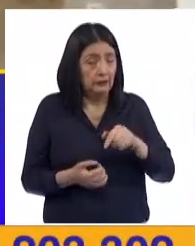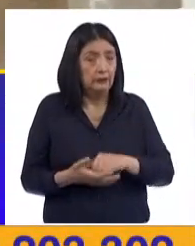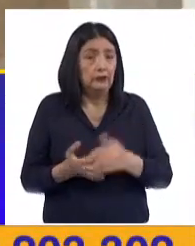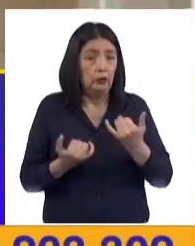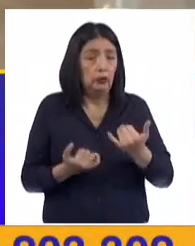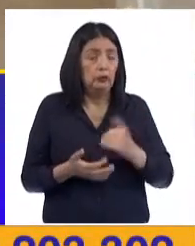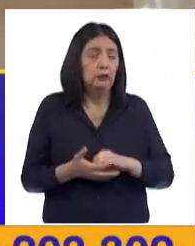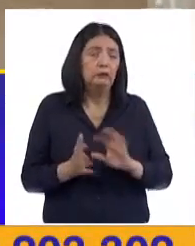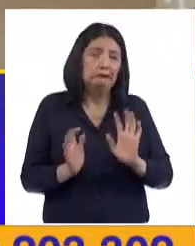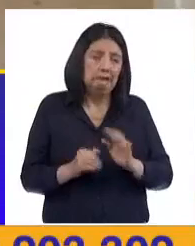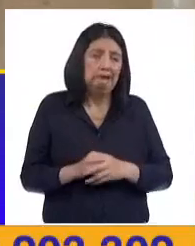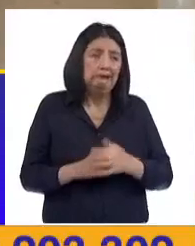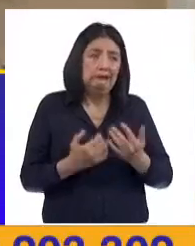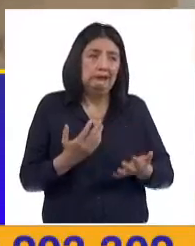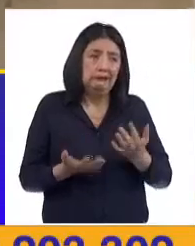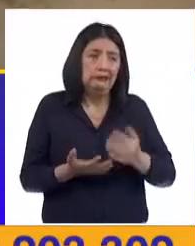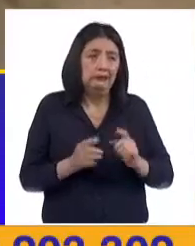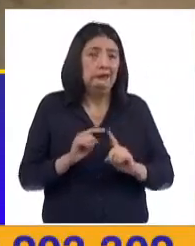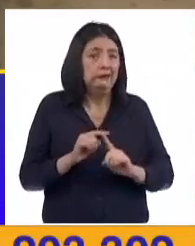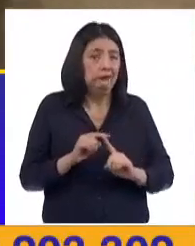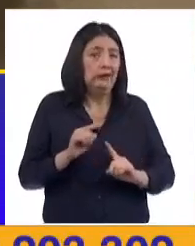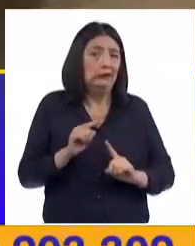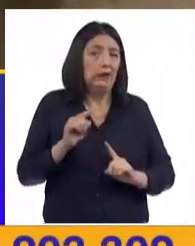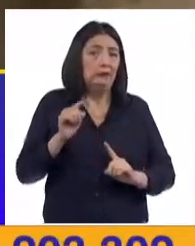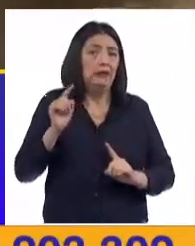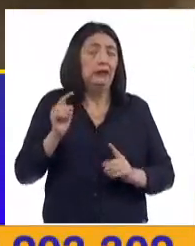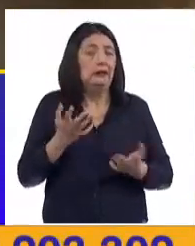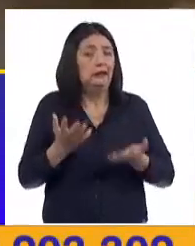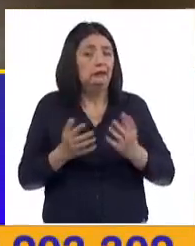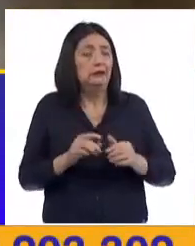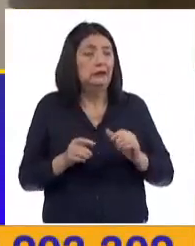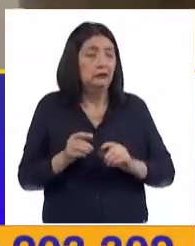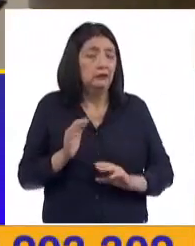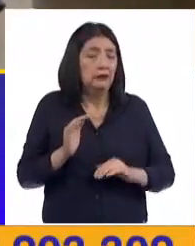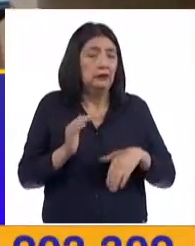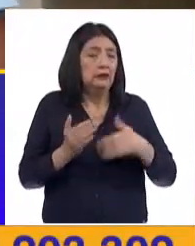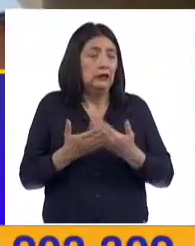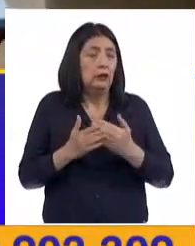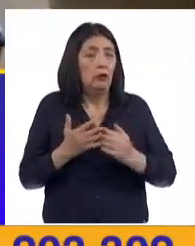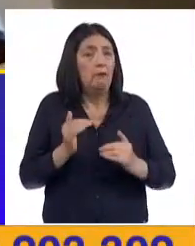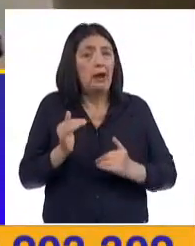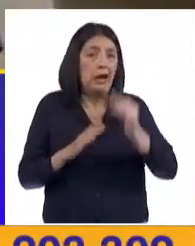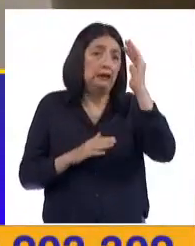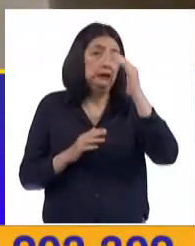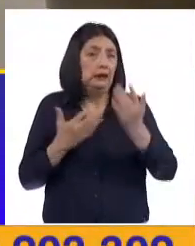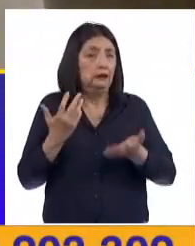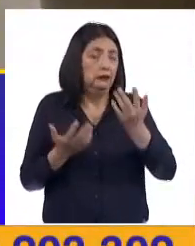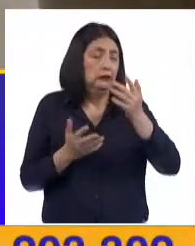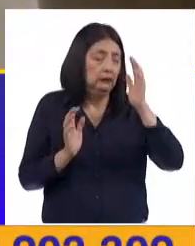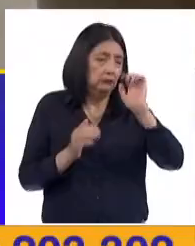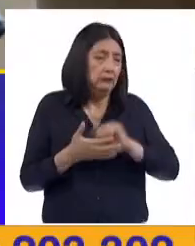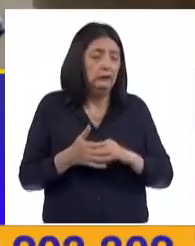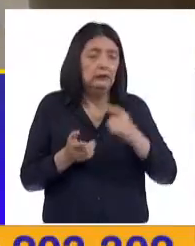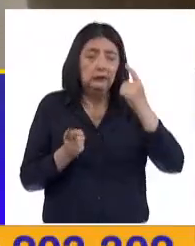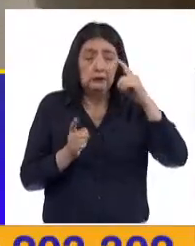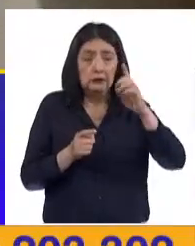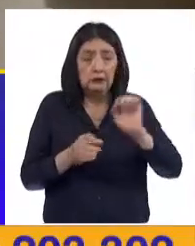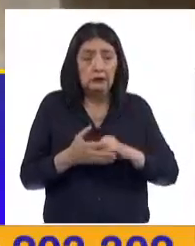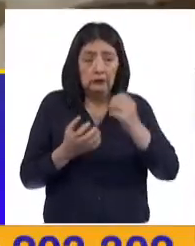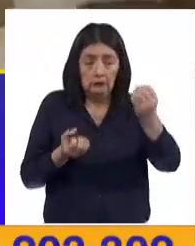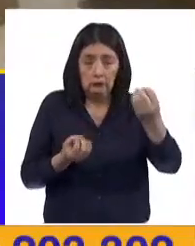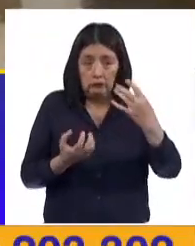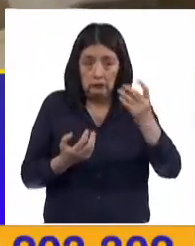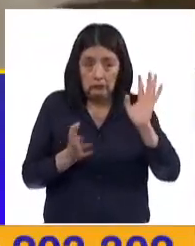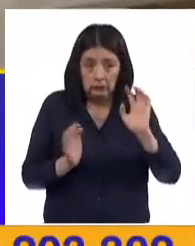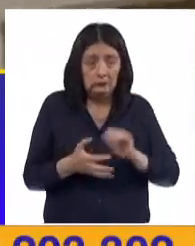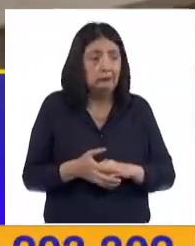hoy día puede empezarse a incrementar y llegar de frente a esa cifra, o posiblemente pueda superarse. Porque de acuerdo a las